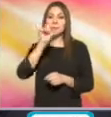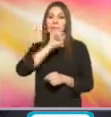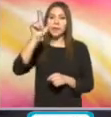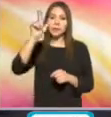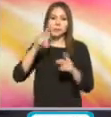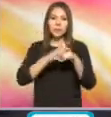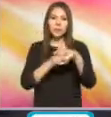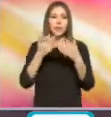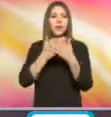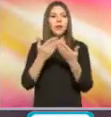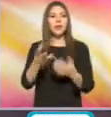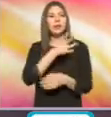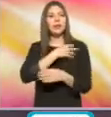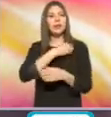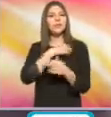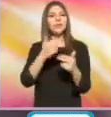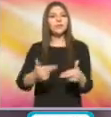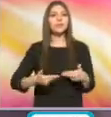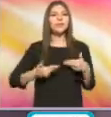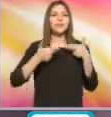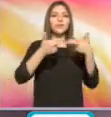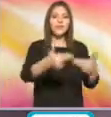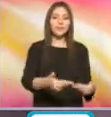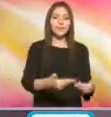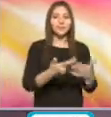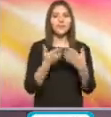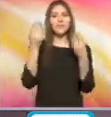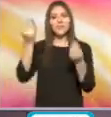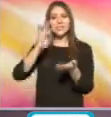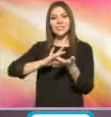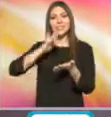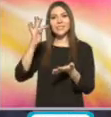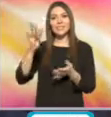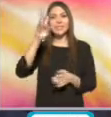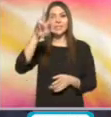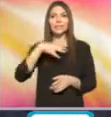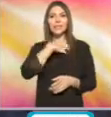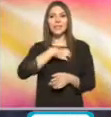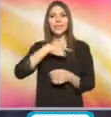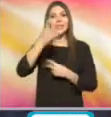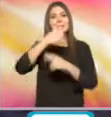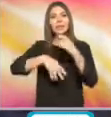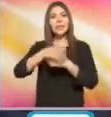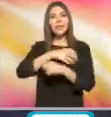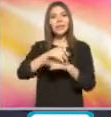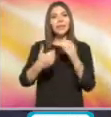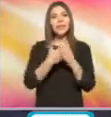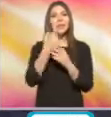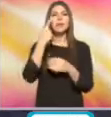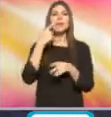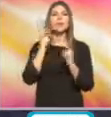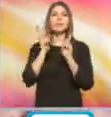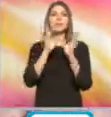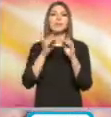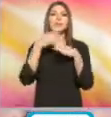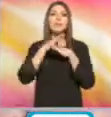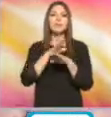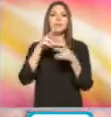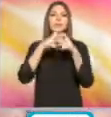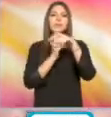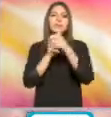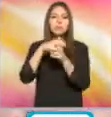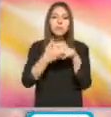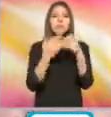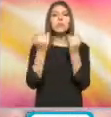Muchísimas gracias. Muchísimas gracias por Buenos Buenos días. Es un gusto que nos acompañes en esta mañana para hablarnos de lucha libre y de lo que está por